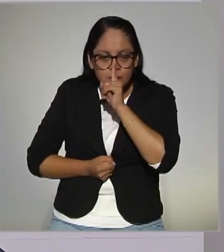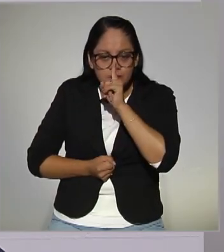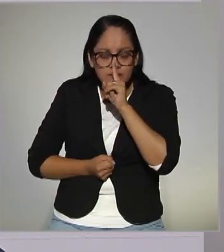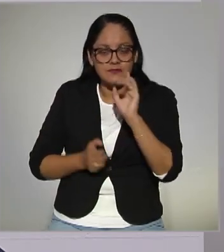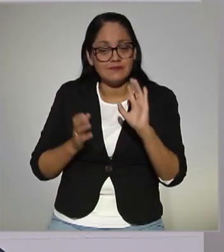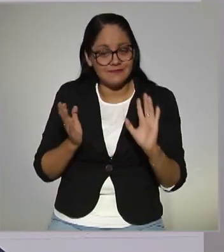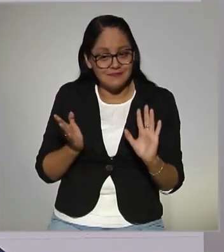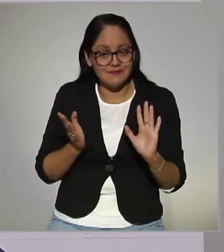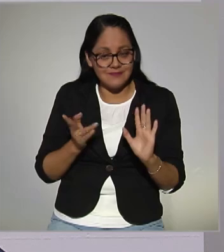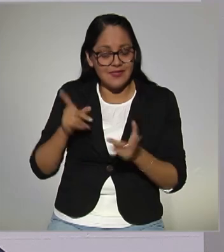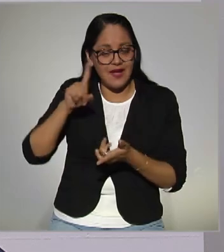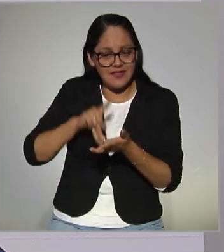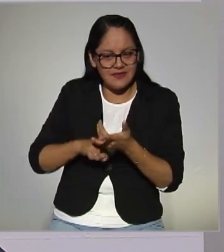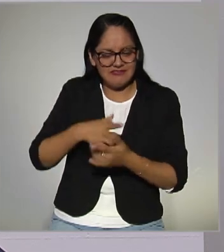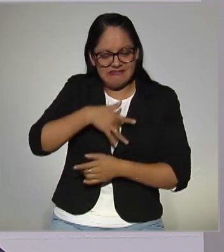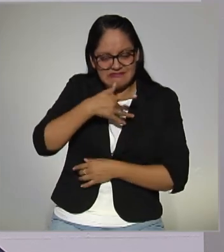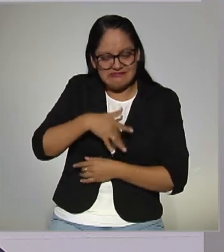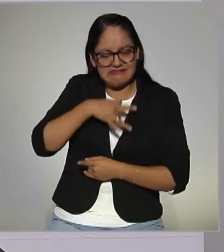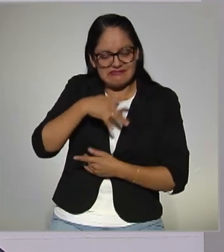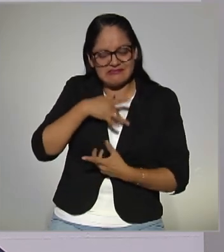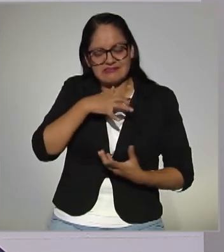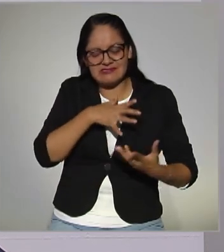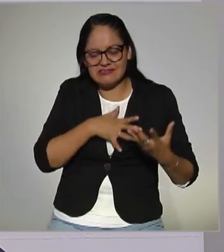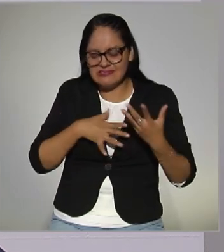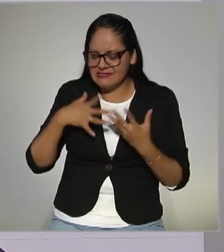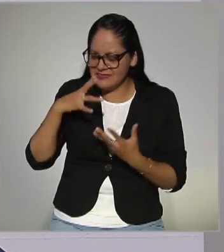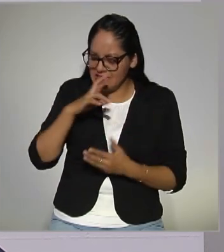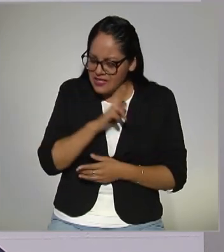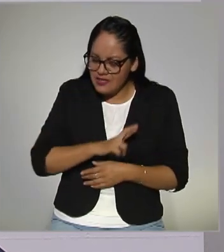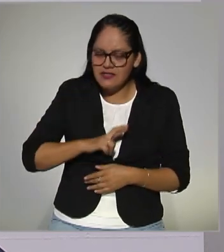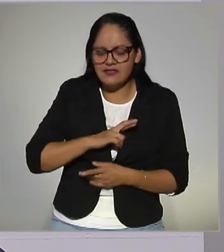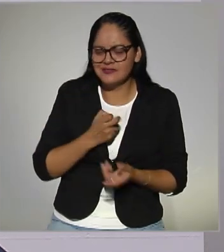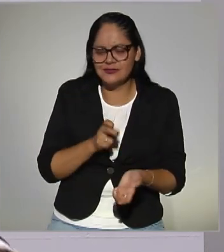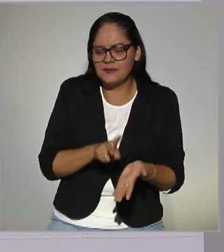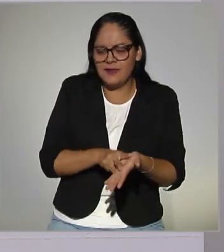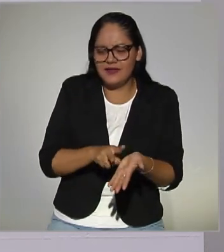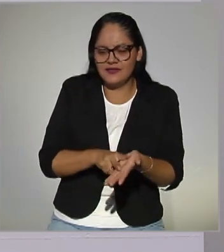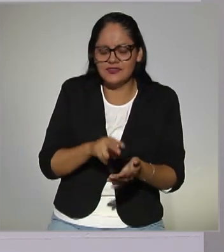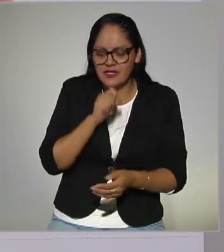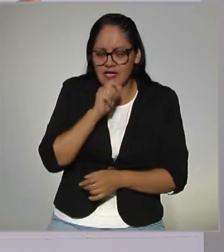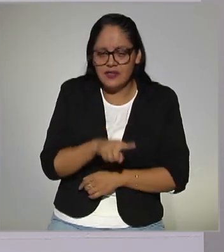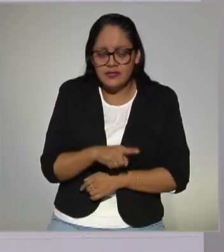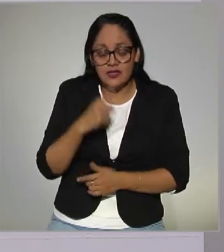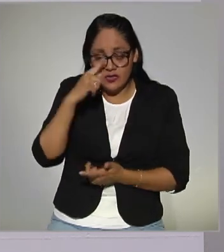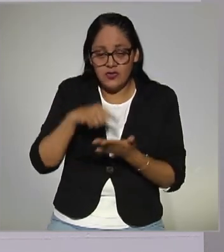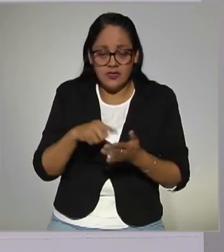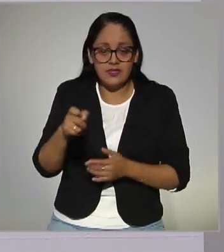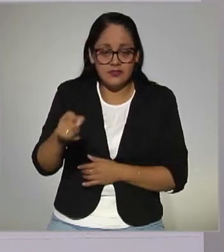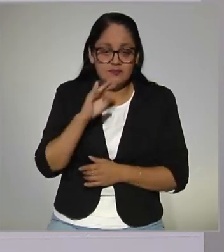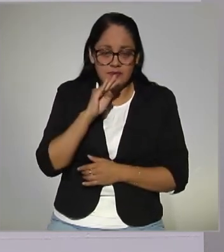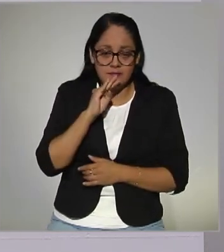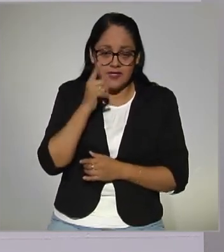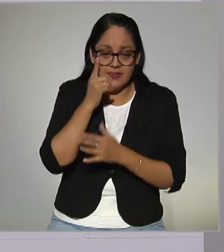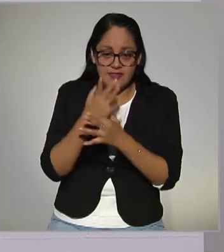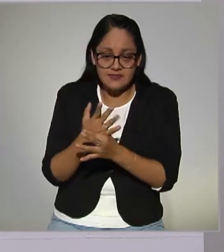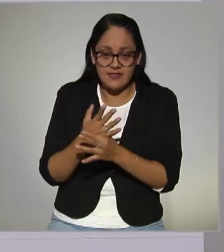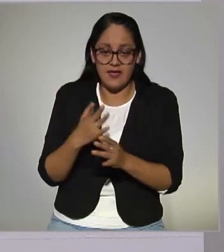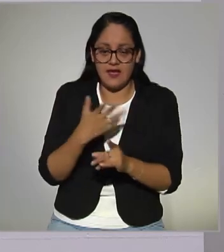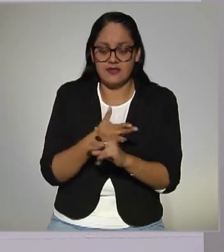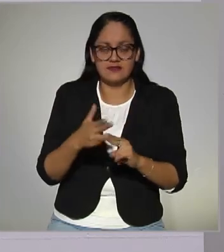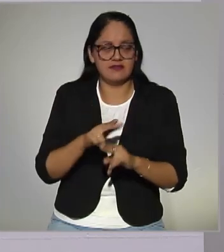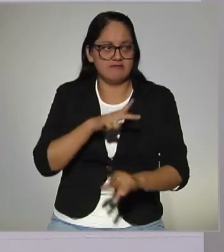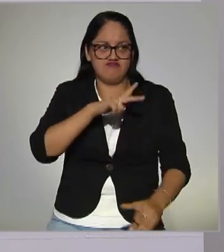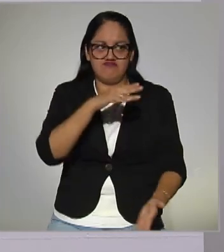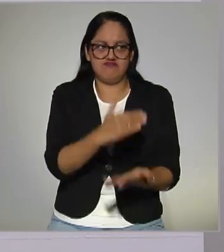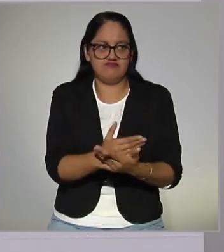vienen muchos sentimientos y todos son válidos, ¿no? Me parece que actuó perfectamente bien la mamá de decir hasta aquí llegaste, ¿no? O